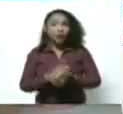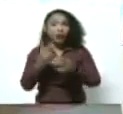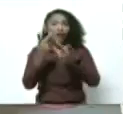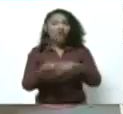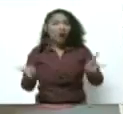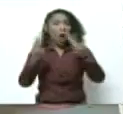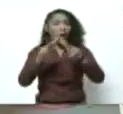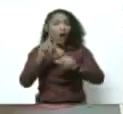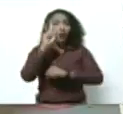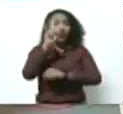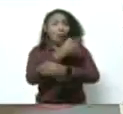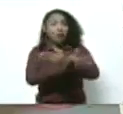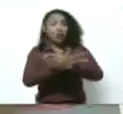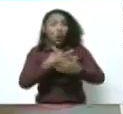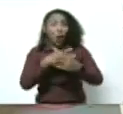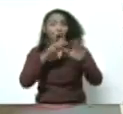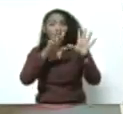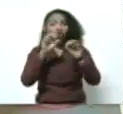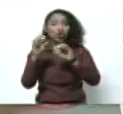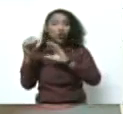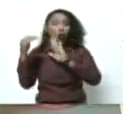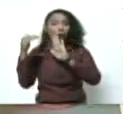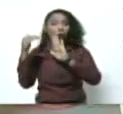valorados en